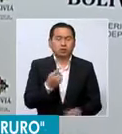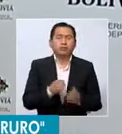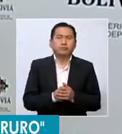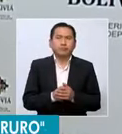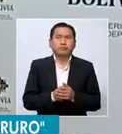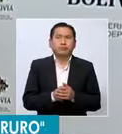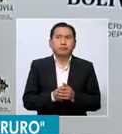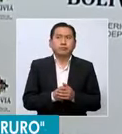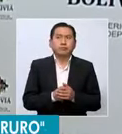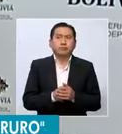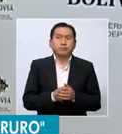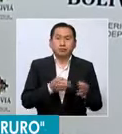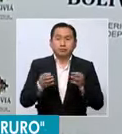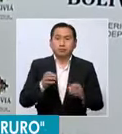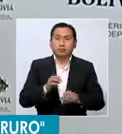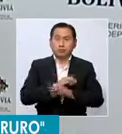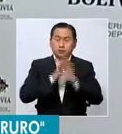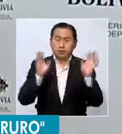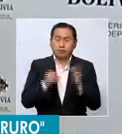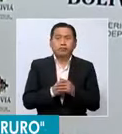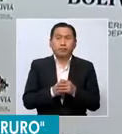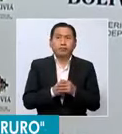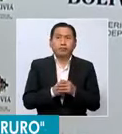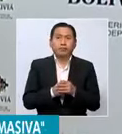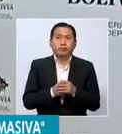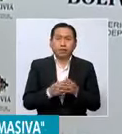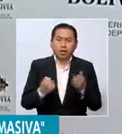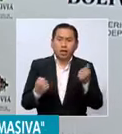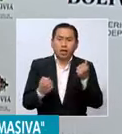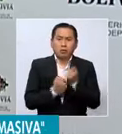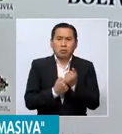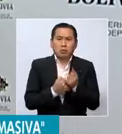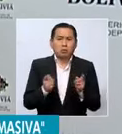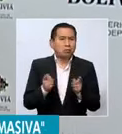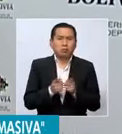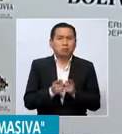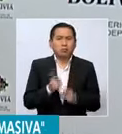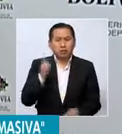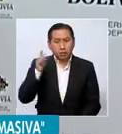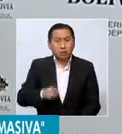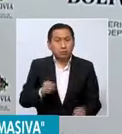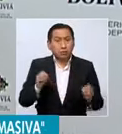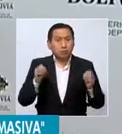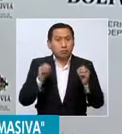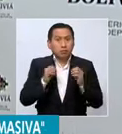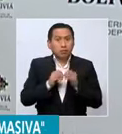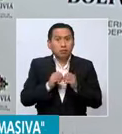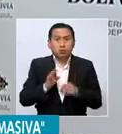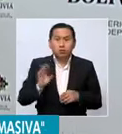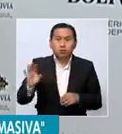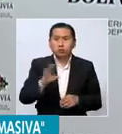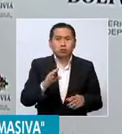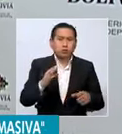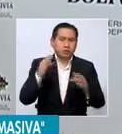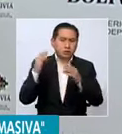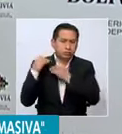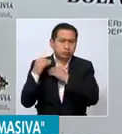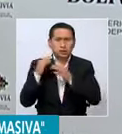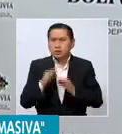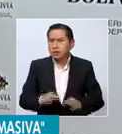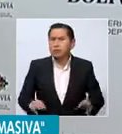queremos aclarar no solamente el apoyo necesitamos el papel protagónico